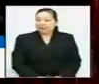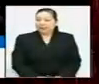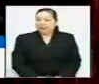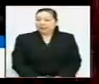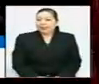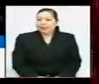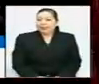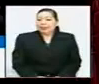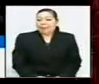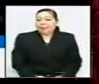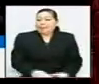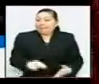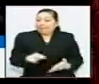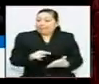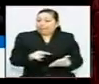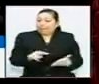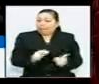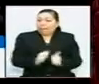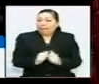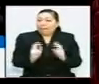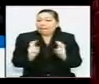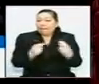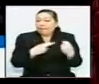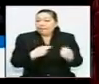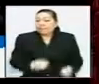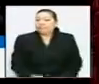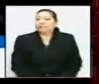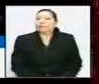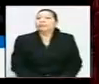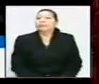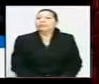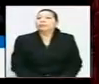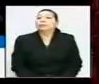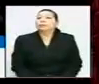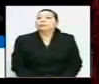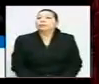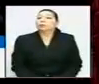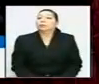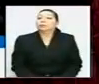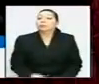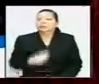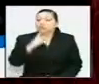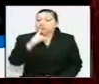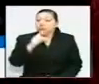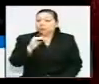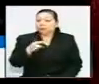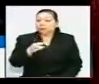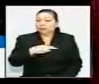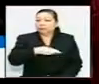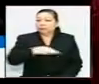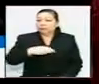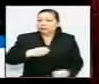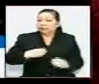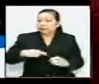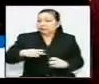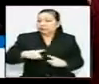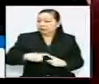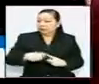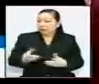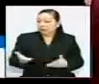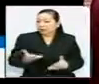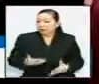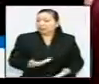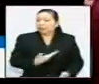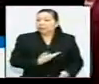Contralor, ¿podría leerlo textualmente en el tema de la responsabilidad del señor Martín Vizcarra, ministro de Transporte ese tiempo y